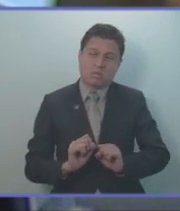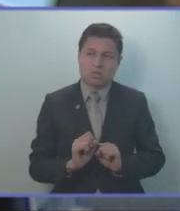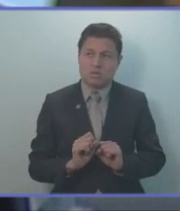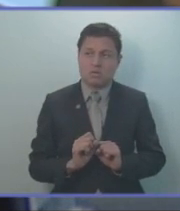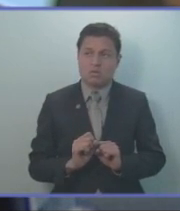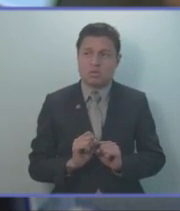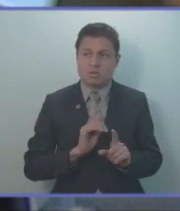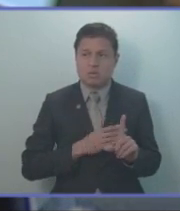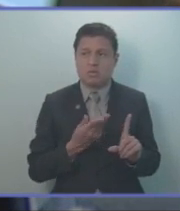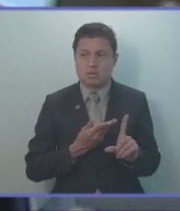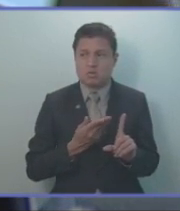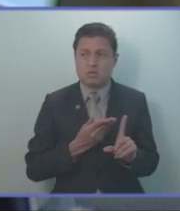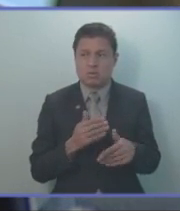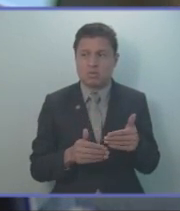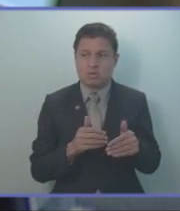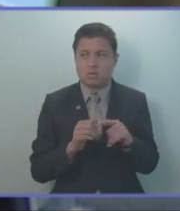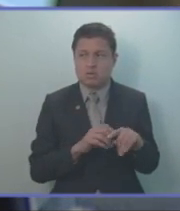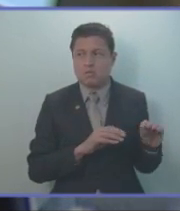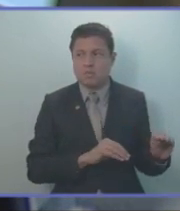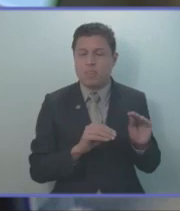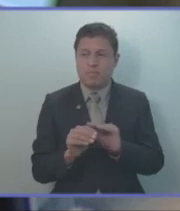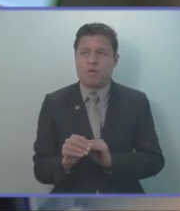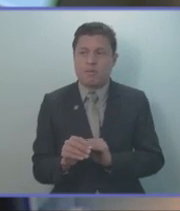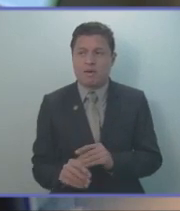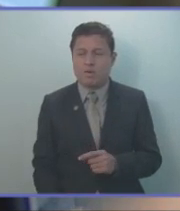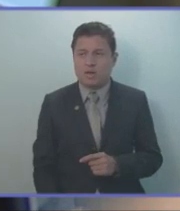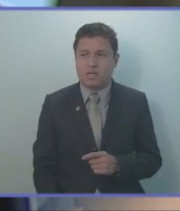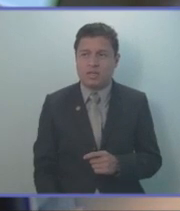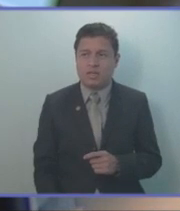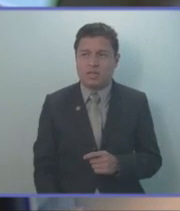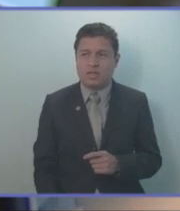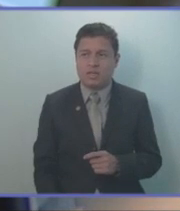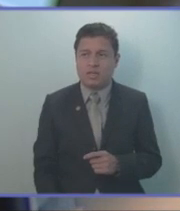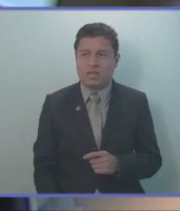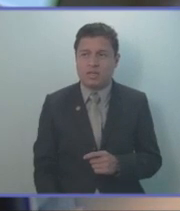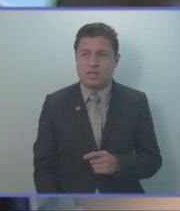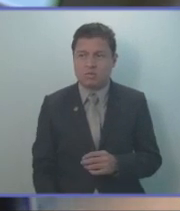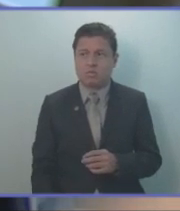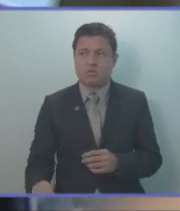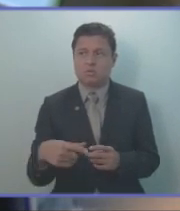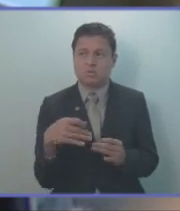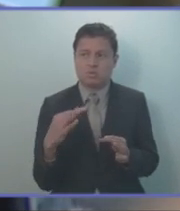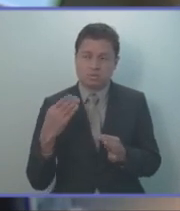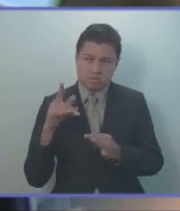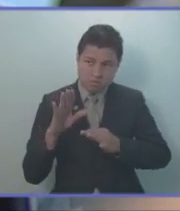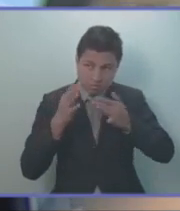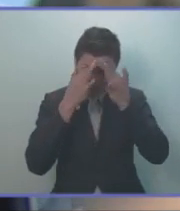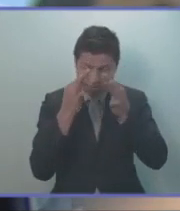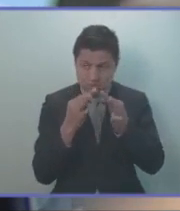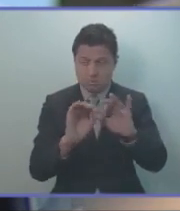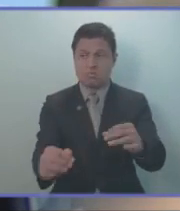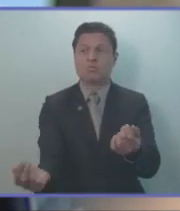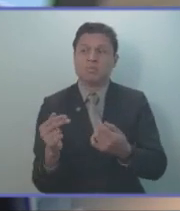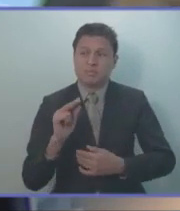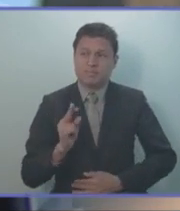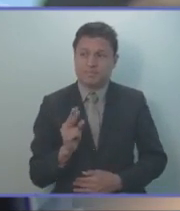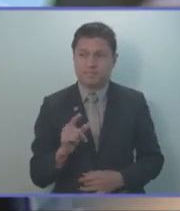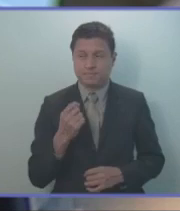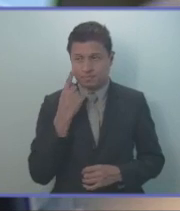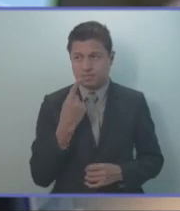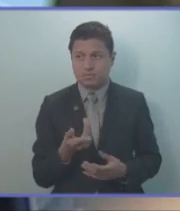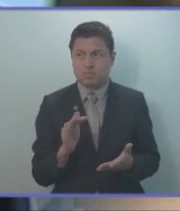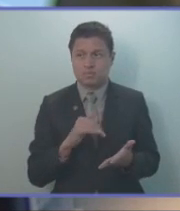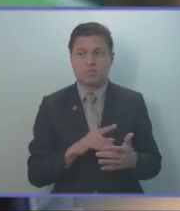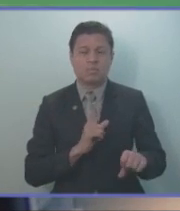ser objeto del efecto inhabilitatorio de los 6 meses. Asimismo, la resolución de los mismos se